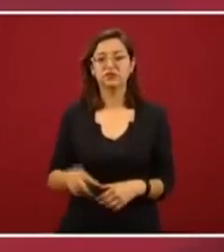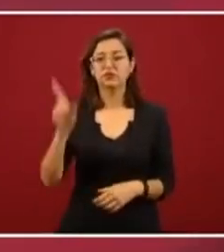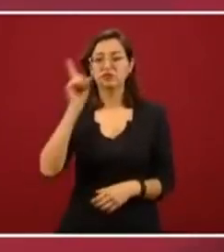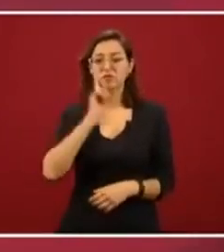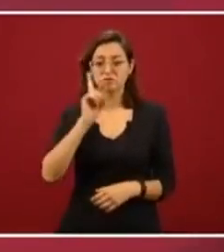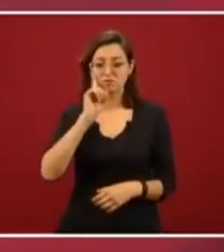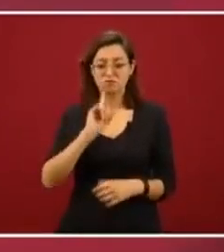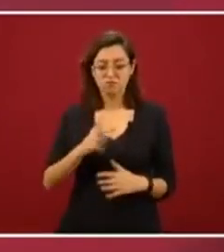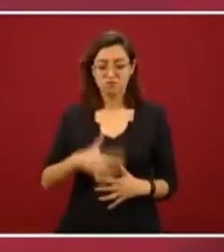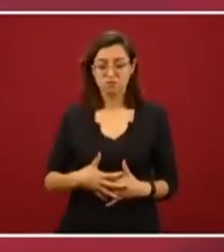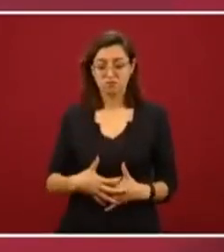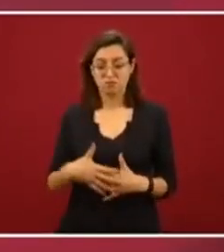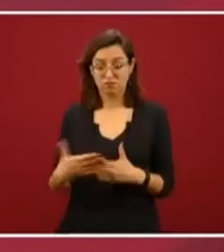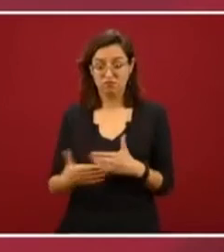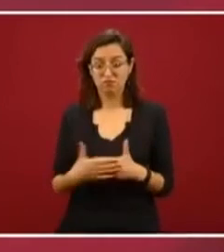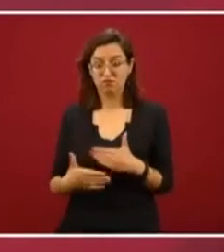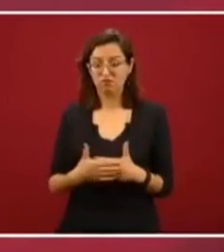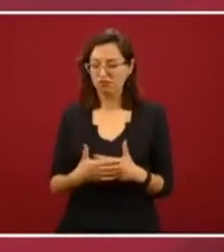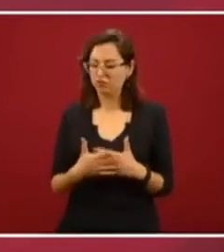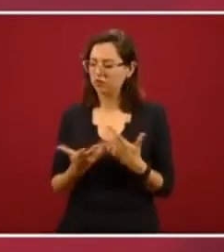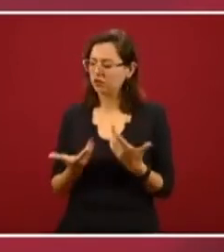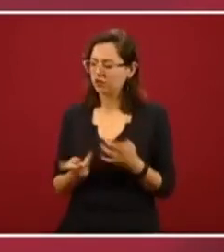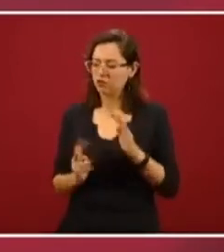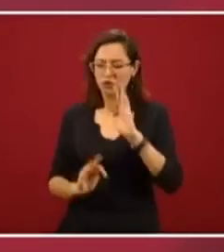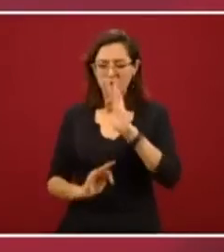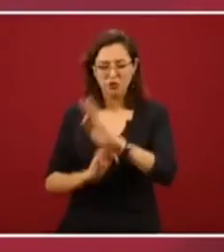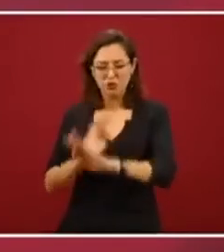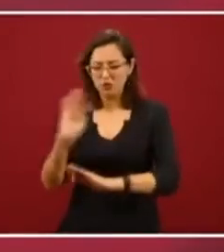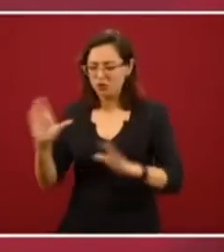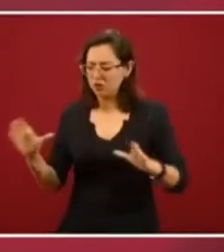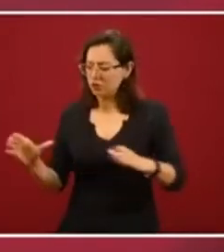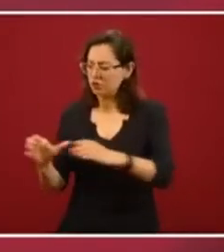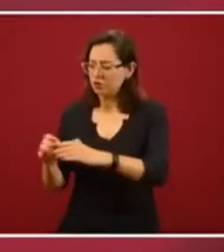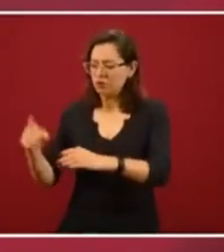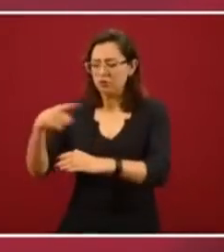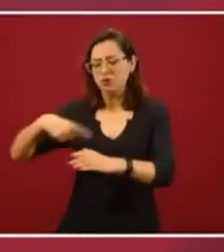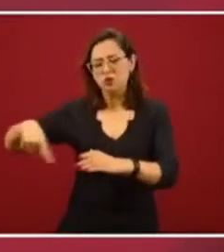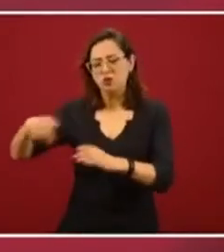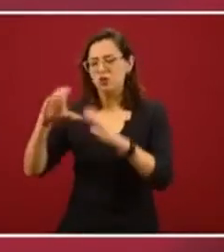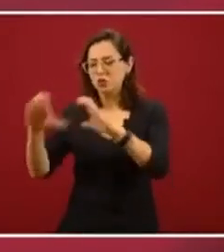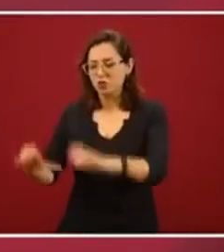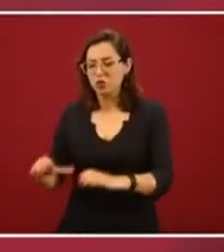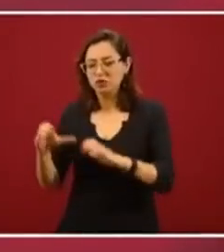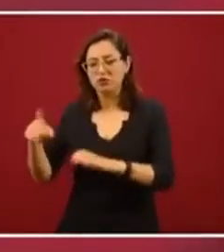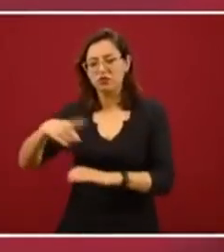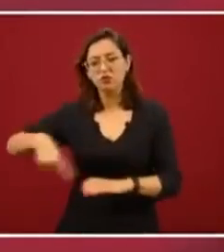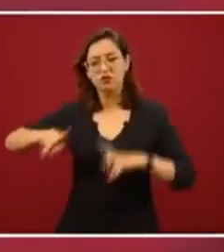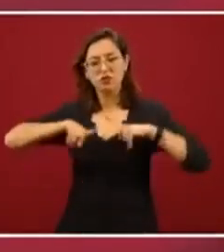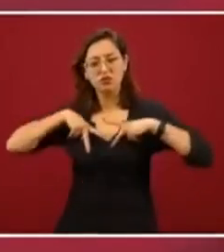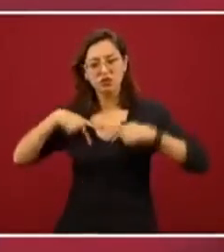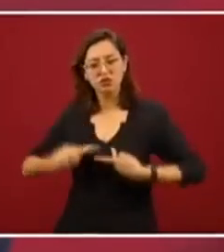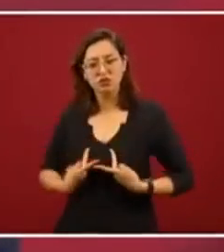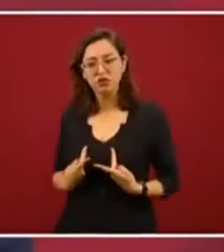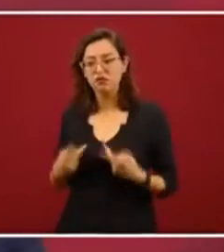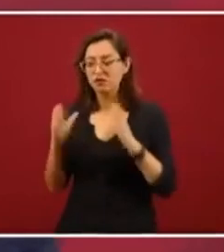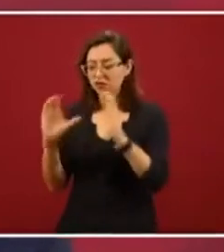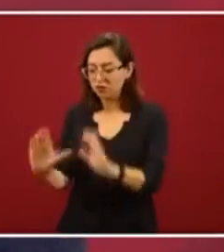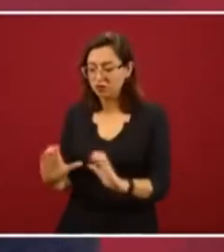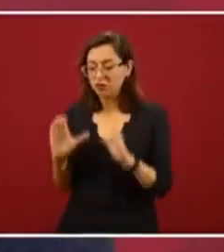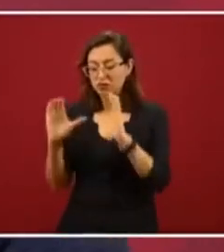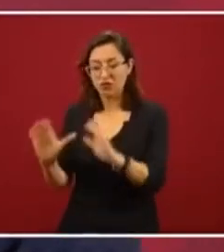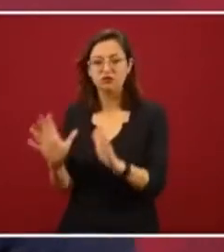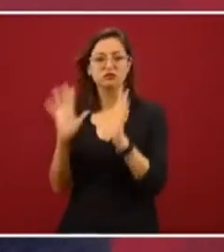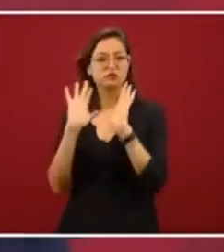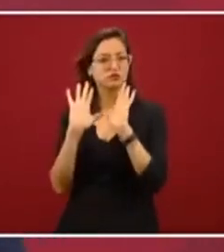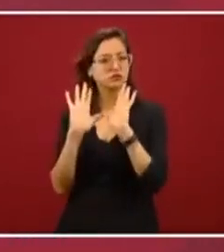mujeres embarazadas. Esa es la población vulnerable y la población que tenemos que cuidar. Está